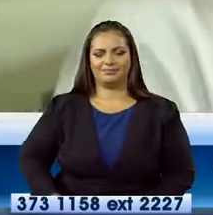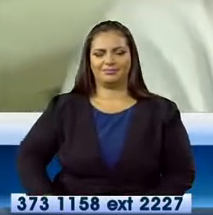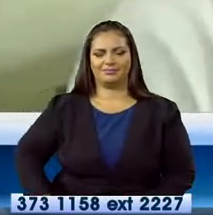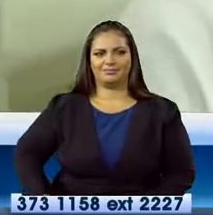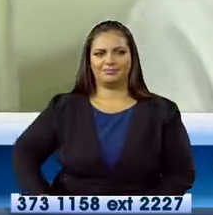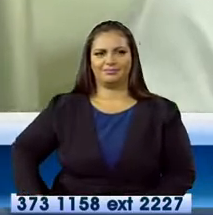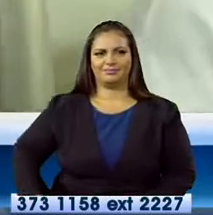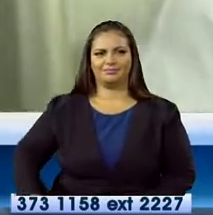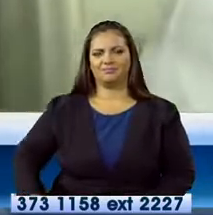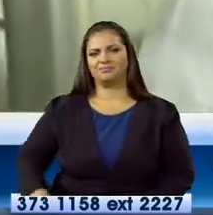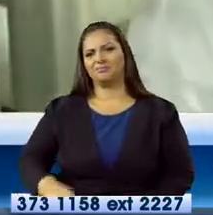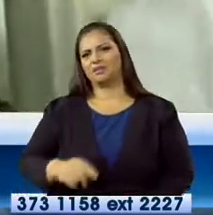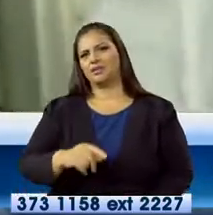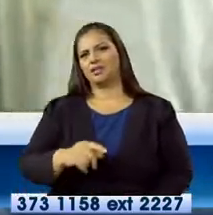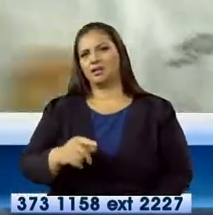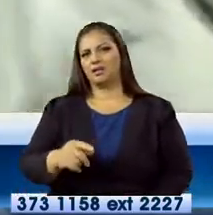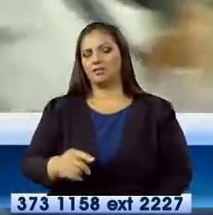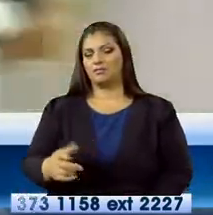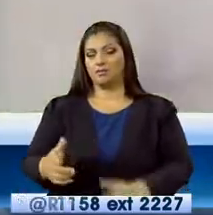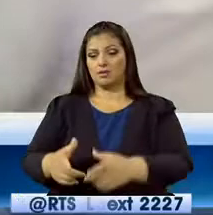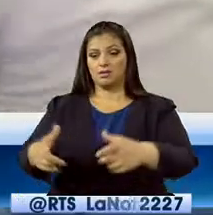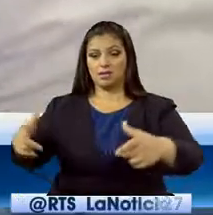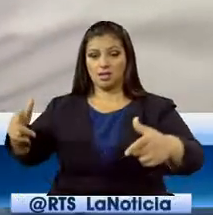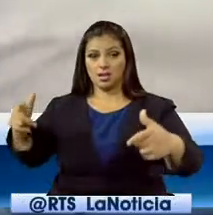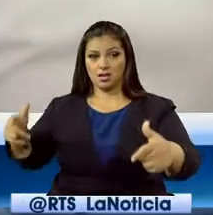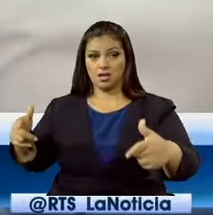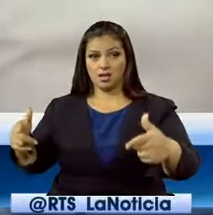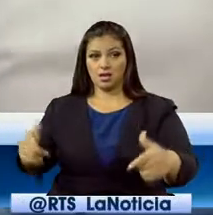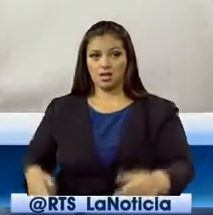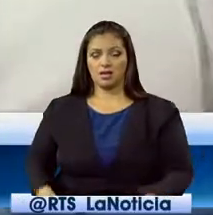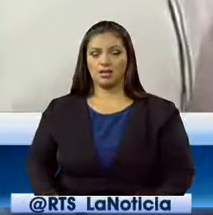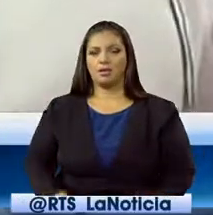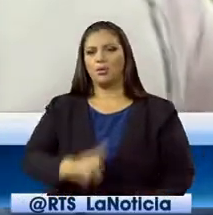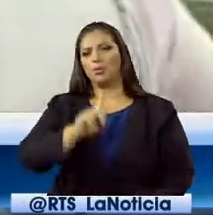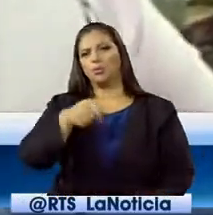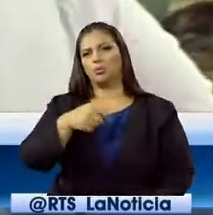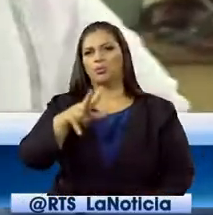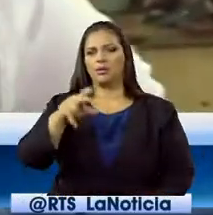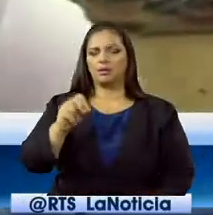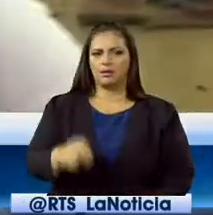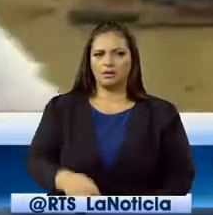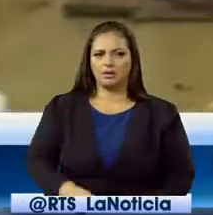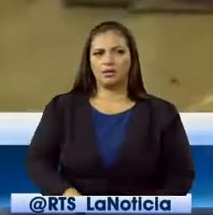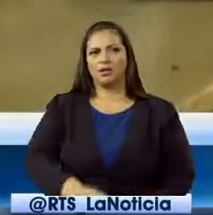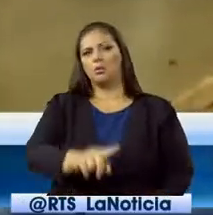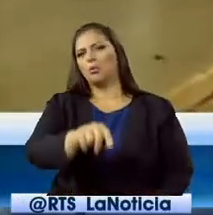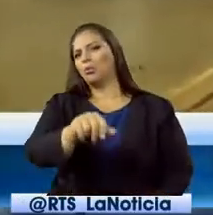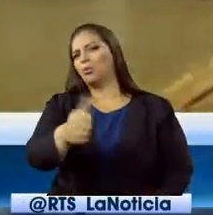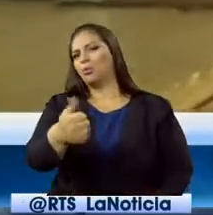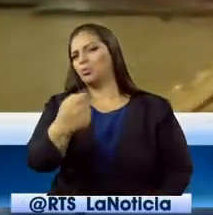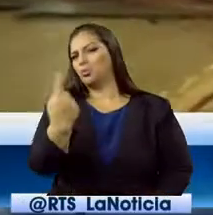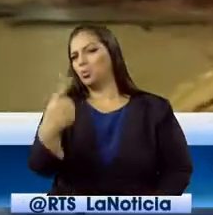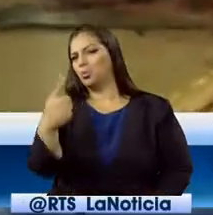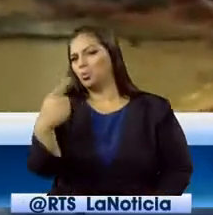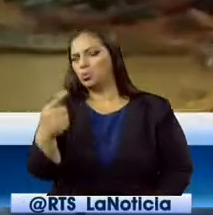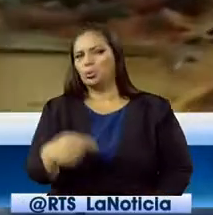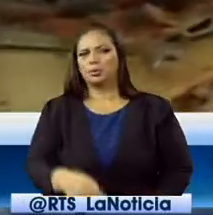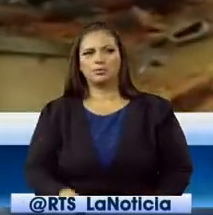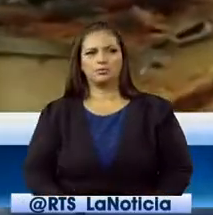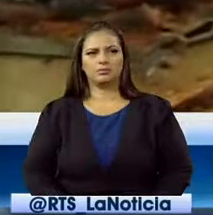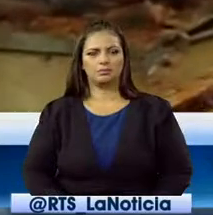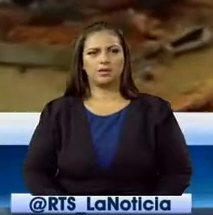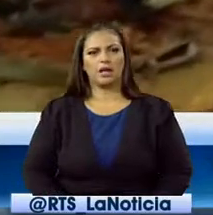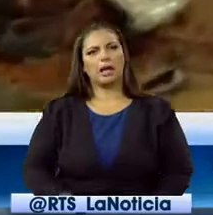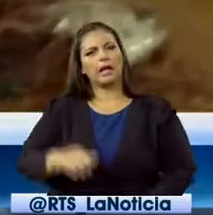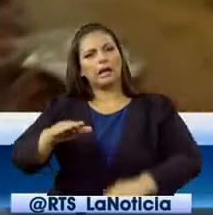se mantienen a unos 30, la grande, grande. Esta pequeñita, $1 la libra. Ese como que ese es el precio